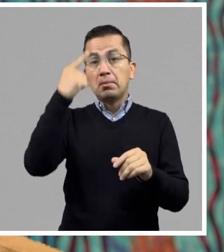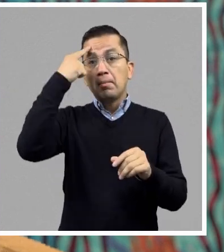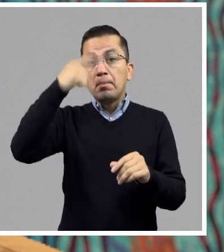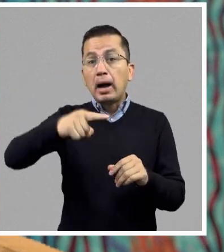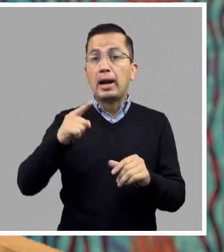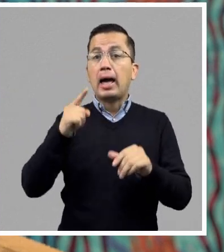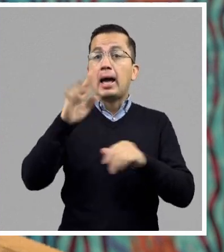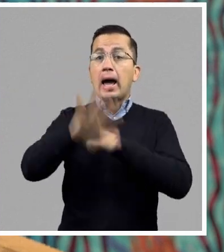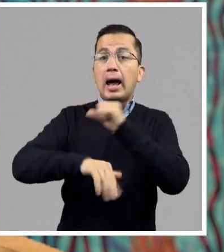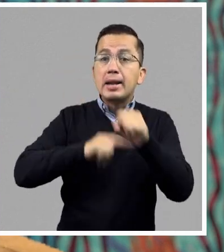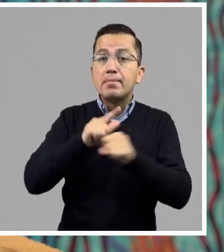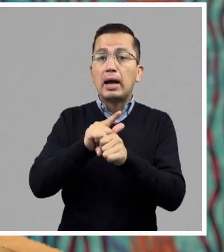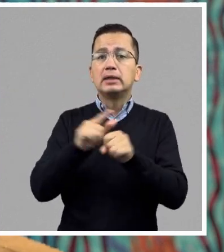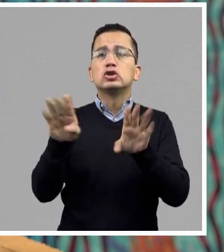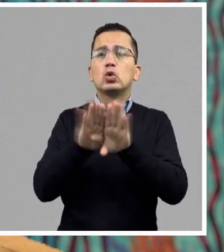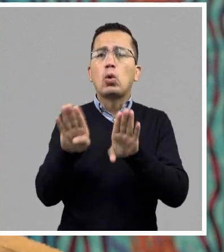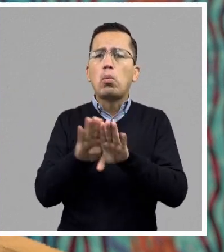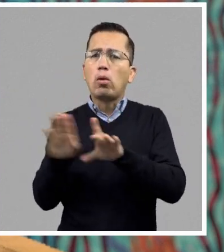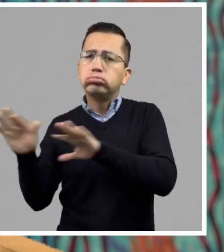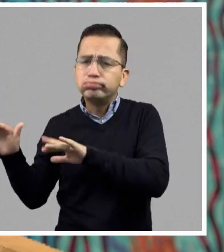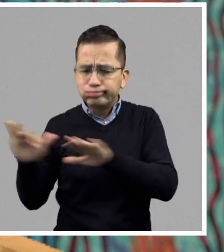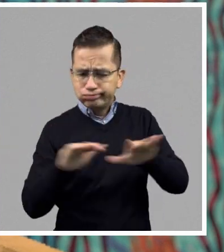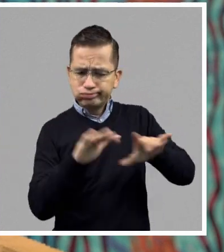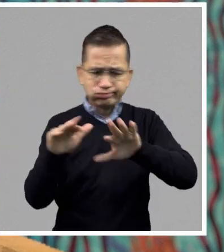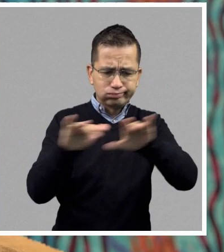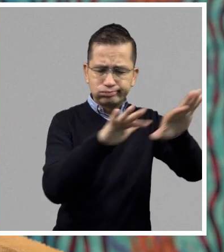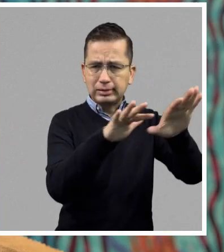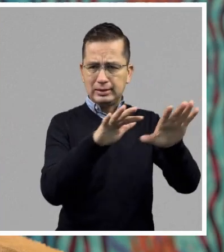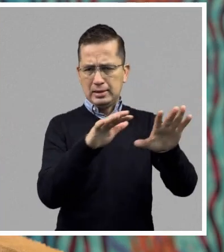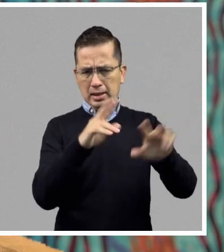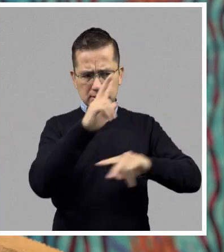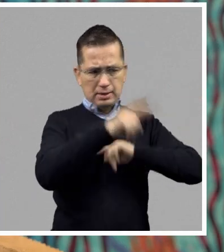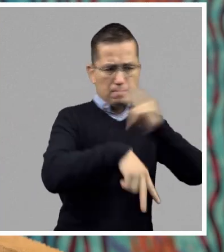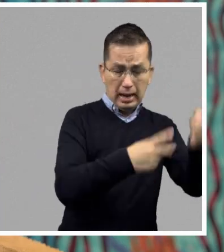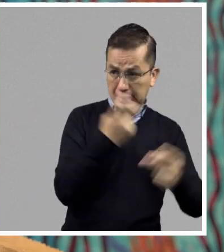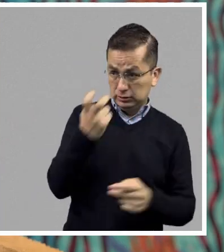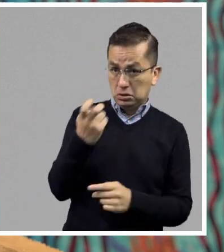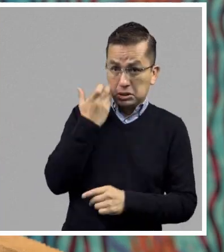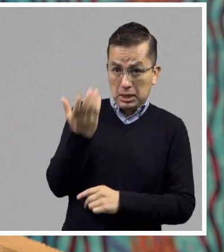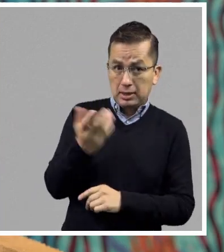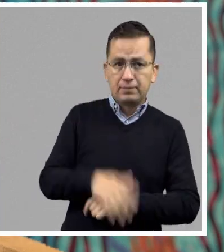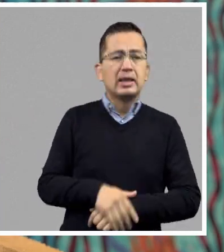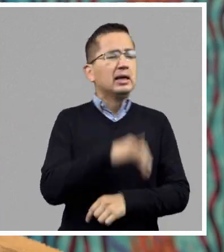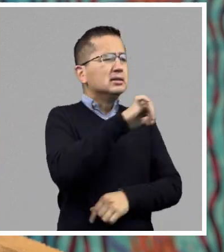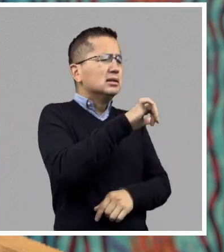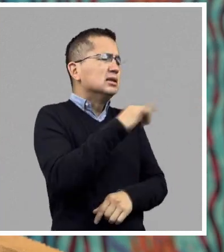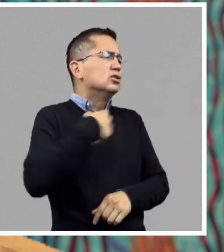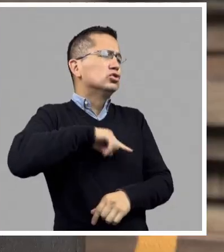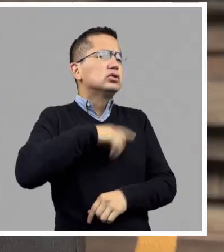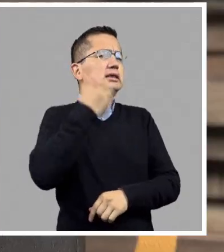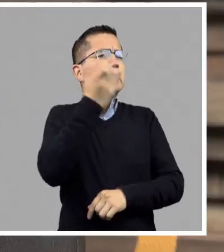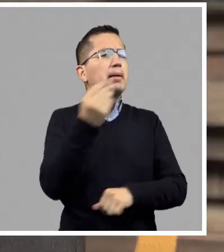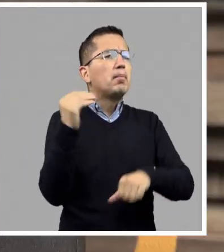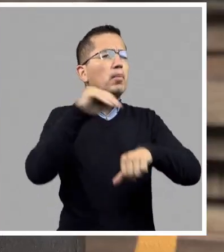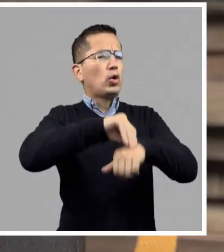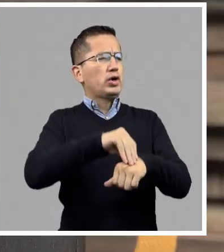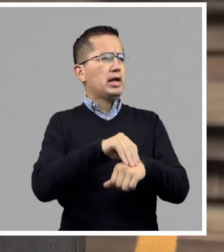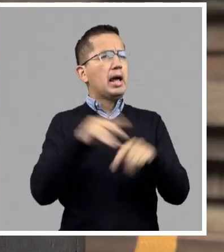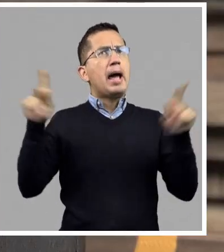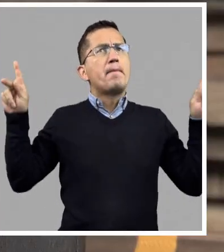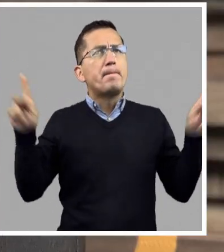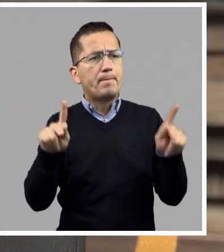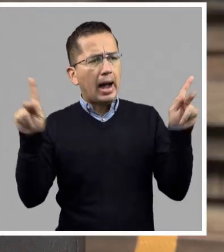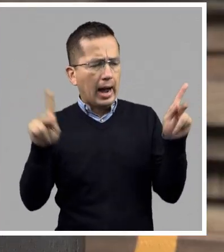el movimiento también de otros animales quizá o sea era como la bandera de la migración animal queríamos otro animal que no fuera ave